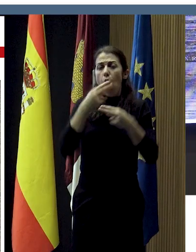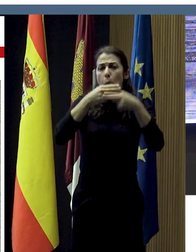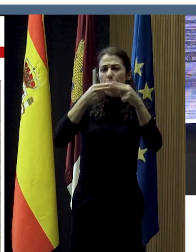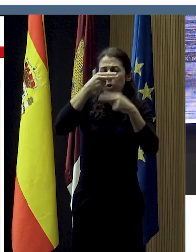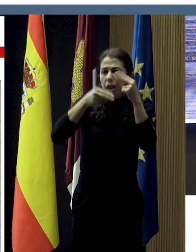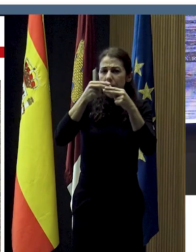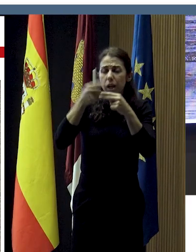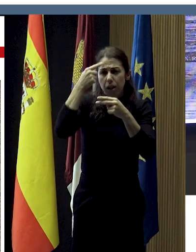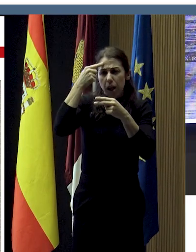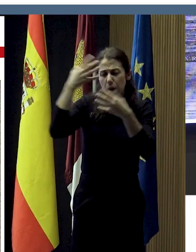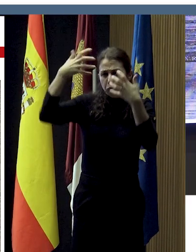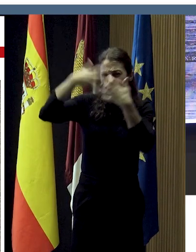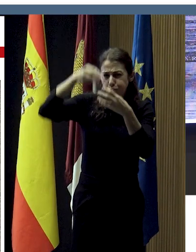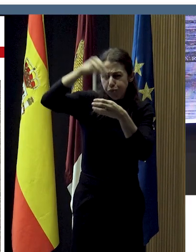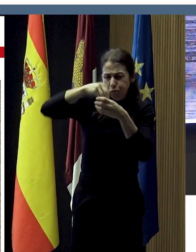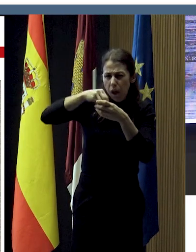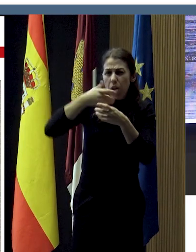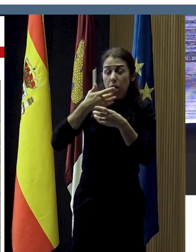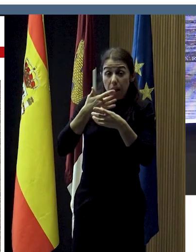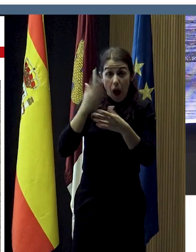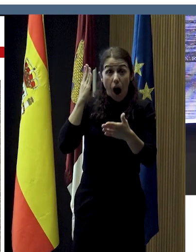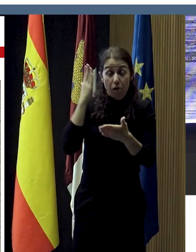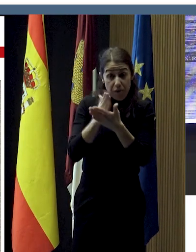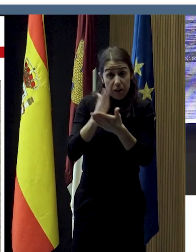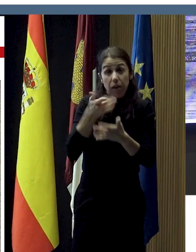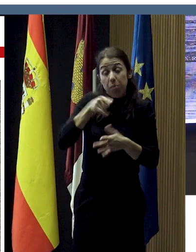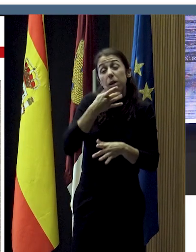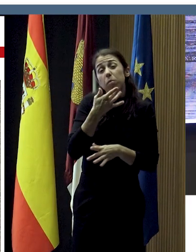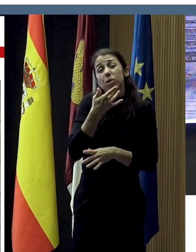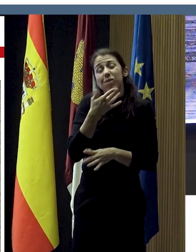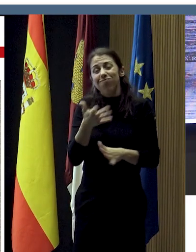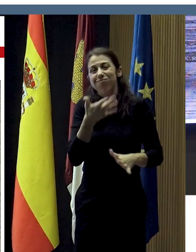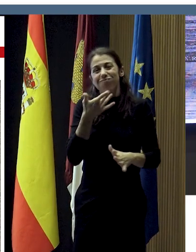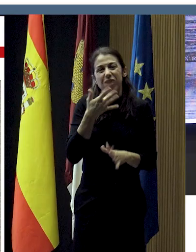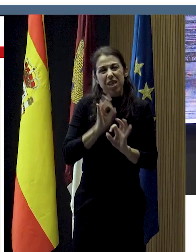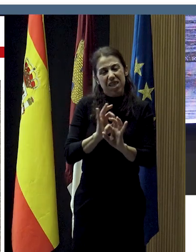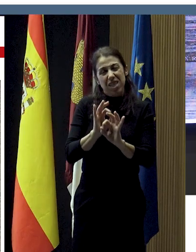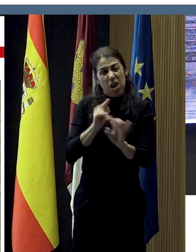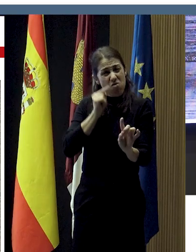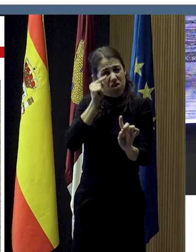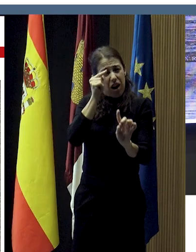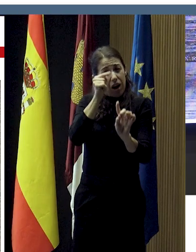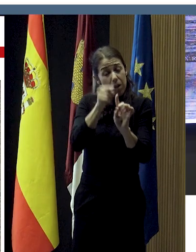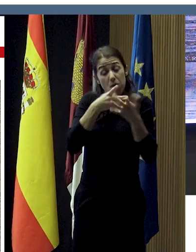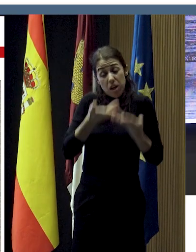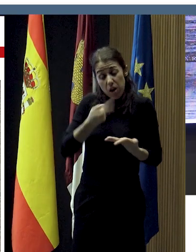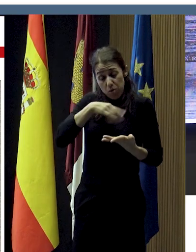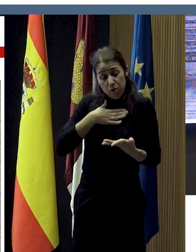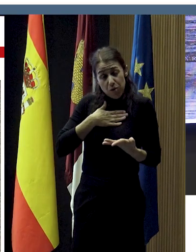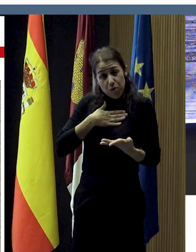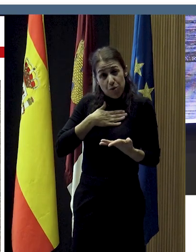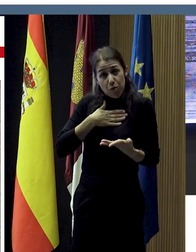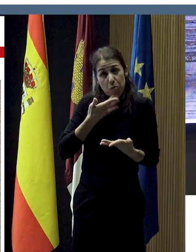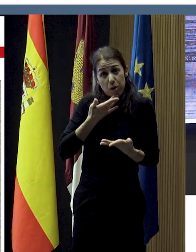que están involucradas en este daño cerebral. Y bueno, pues ese es el objetivo que ahora nosotros también